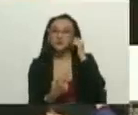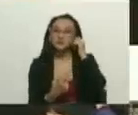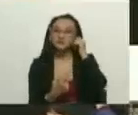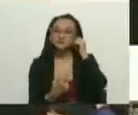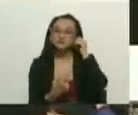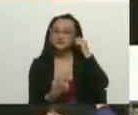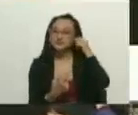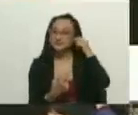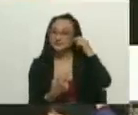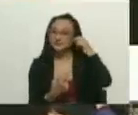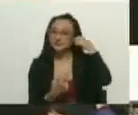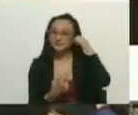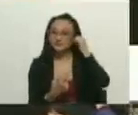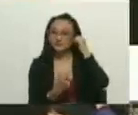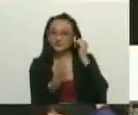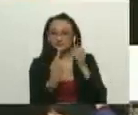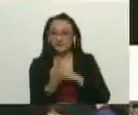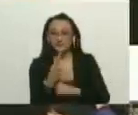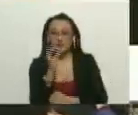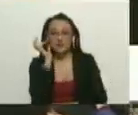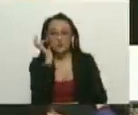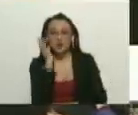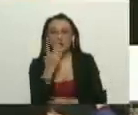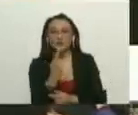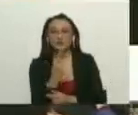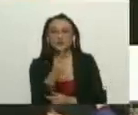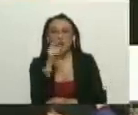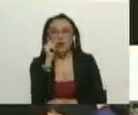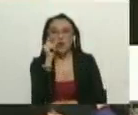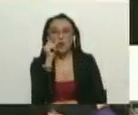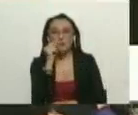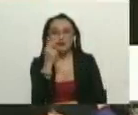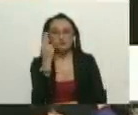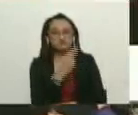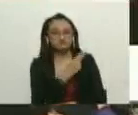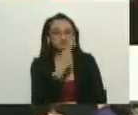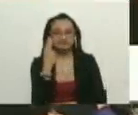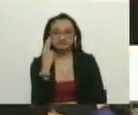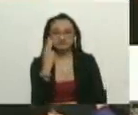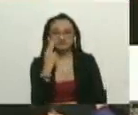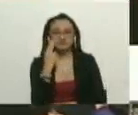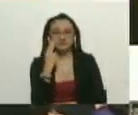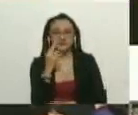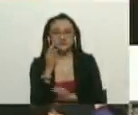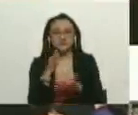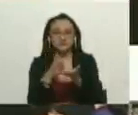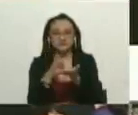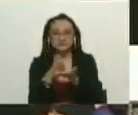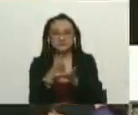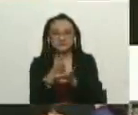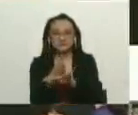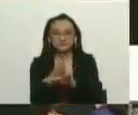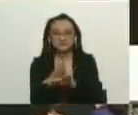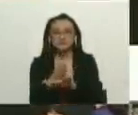sola mujer, un solo hombre, nos comprometemos a desempeñar con lealtad